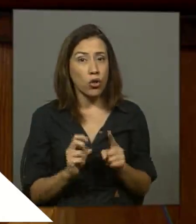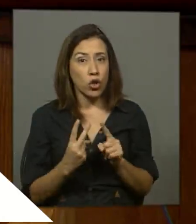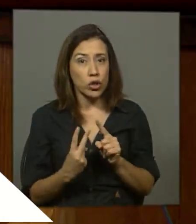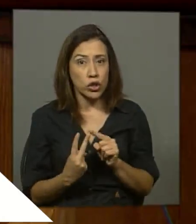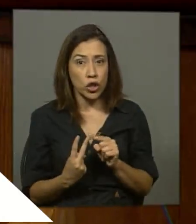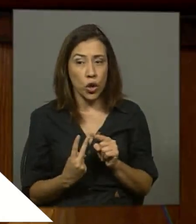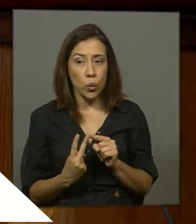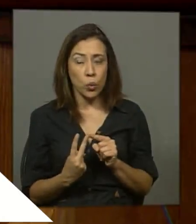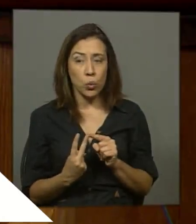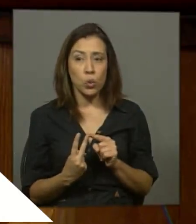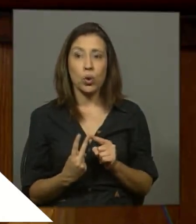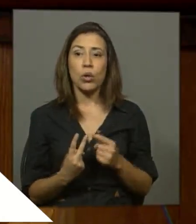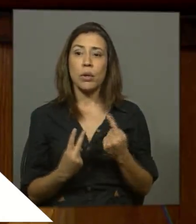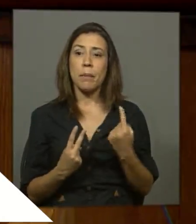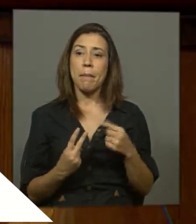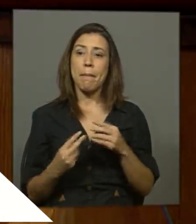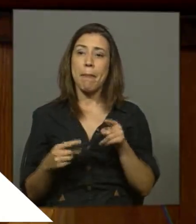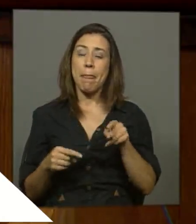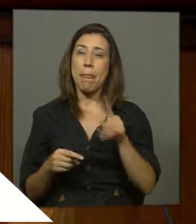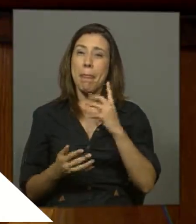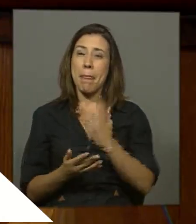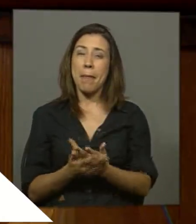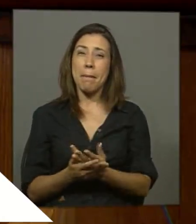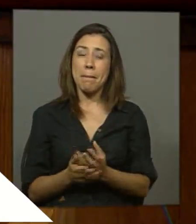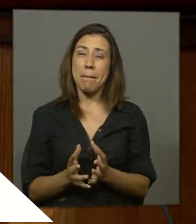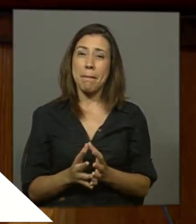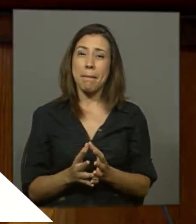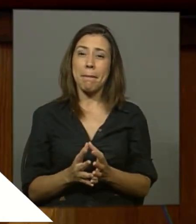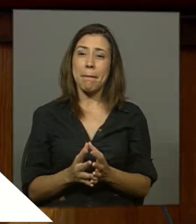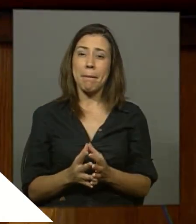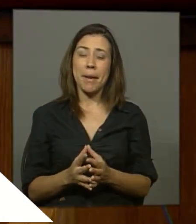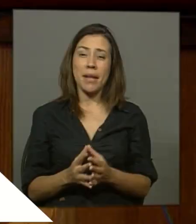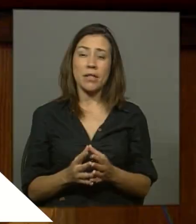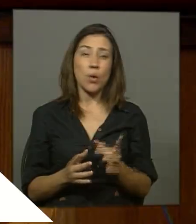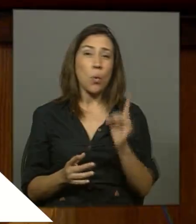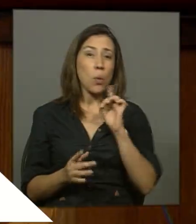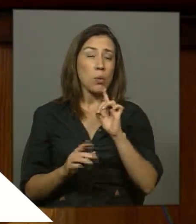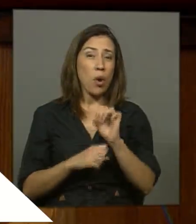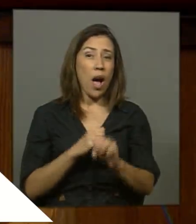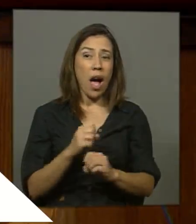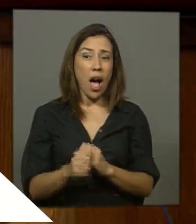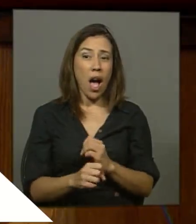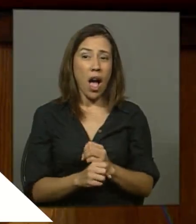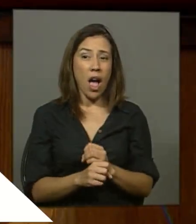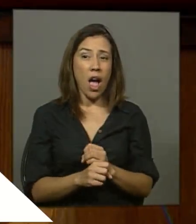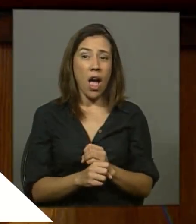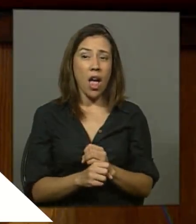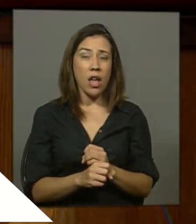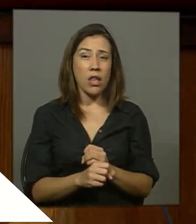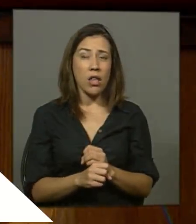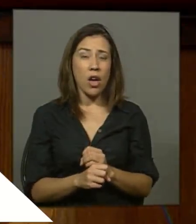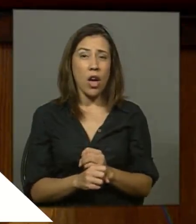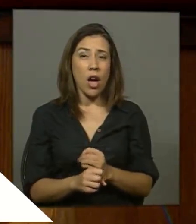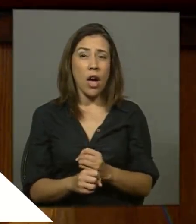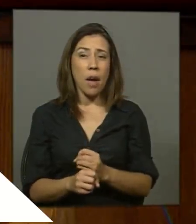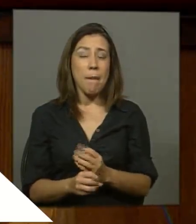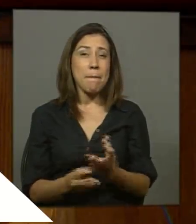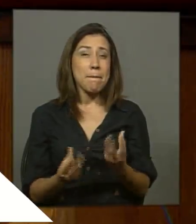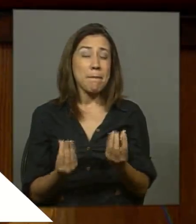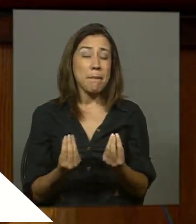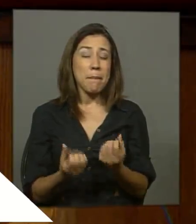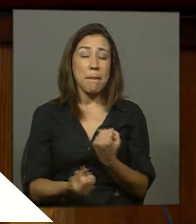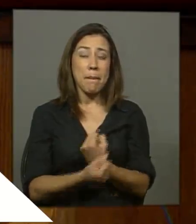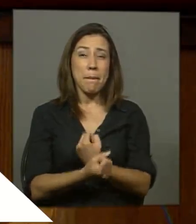lugar hemos desplazado allá se ha desplegado Durante los últimos años una cantidad de